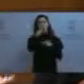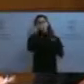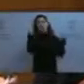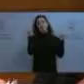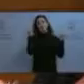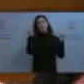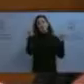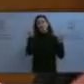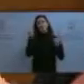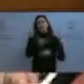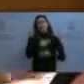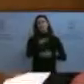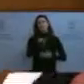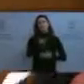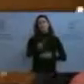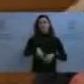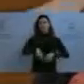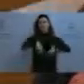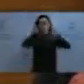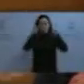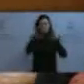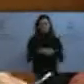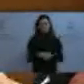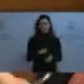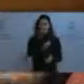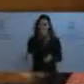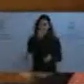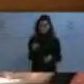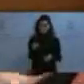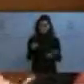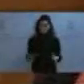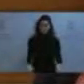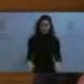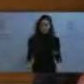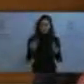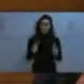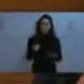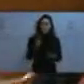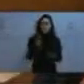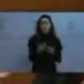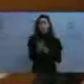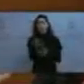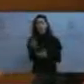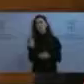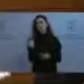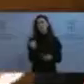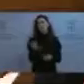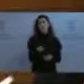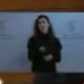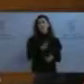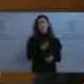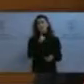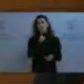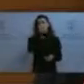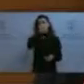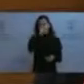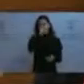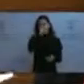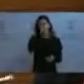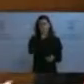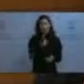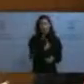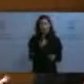Nacional Picos de Europa. Y en aquel momento, hace 15 días, también usted me recordó que le había hecho la misma